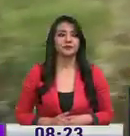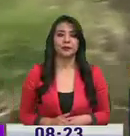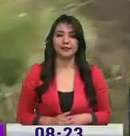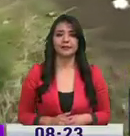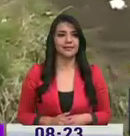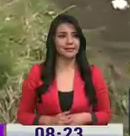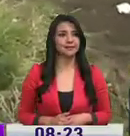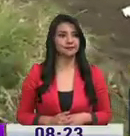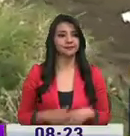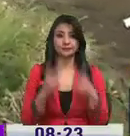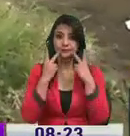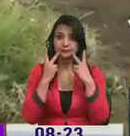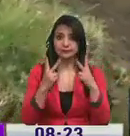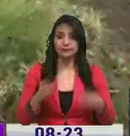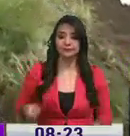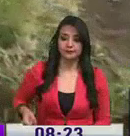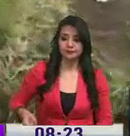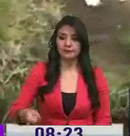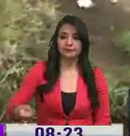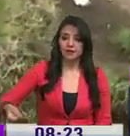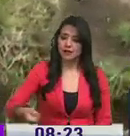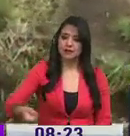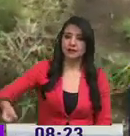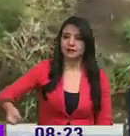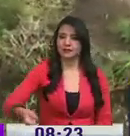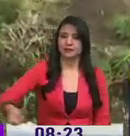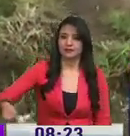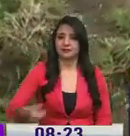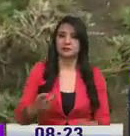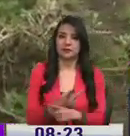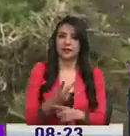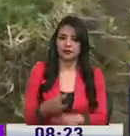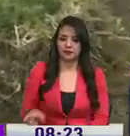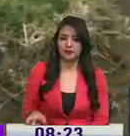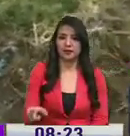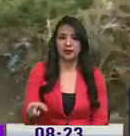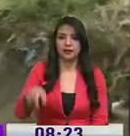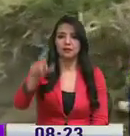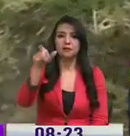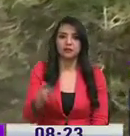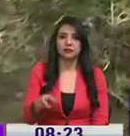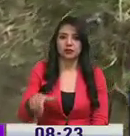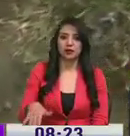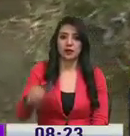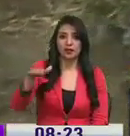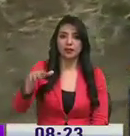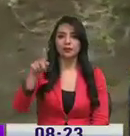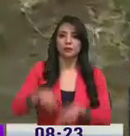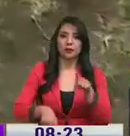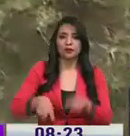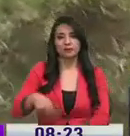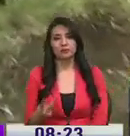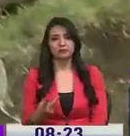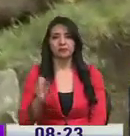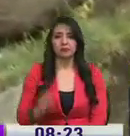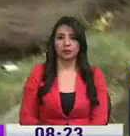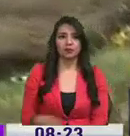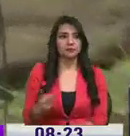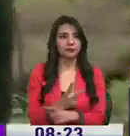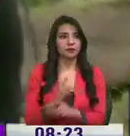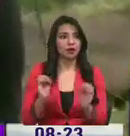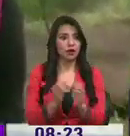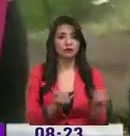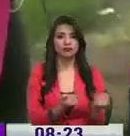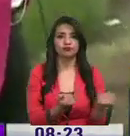esos momentos. Es peligrosísimo porque da la altura de la vereda, una persona que no es muy alta también se puede lastimar e inclusive la maleza